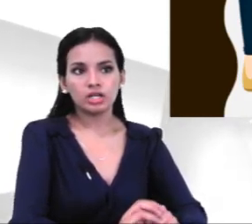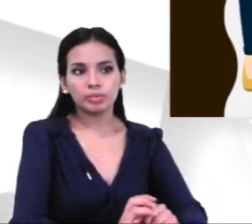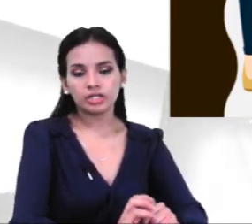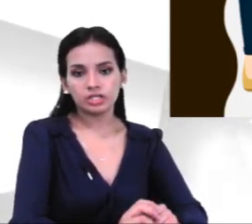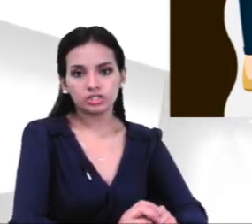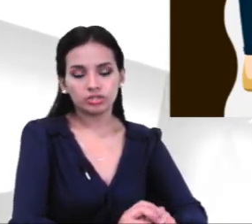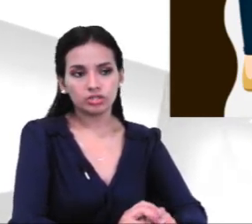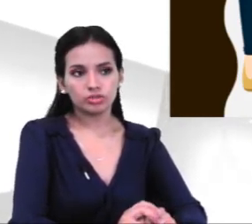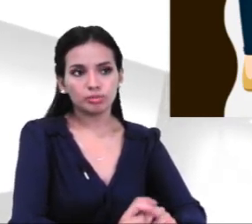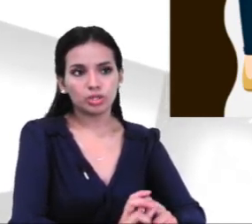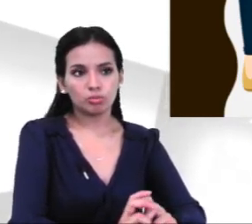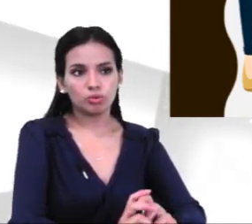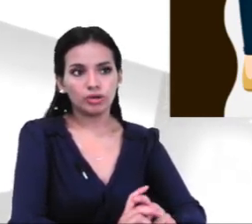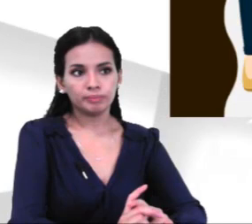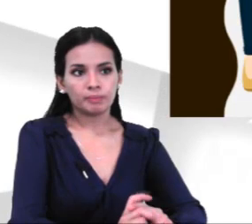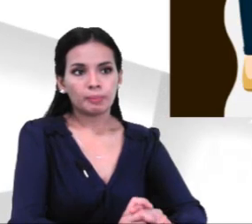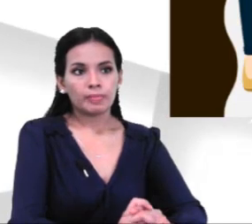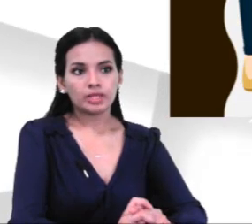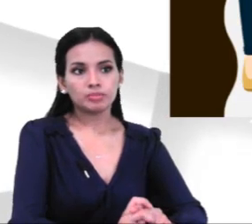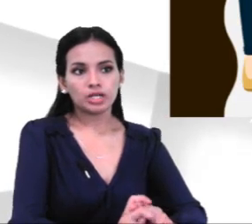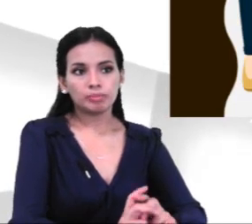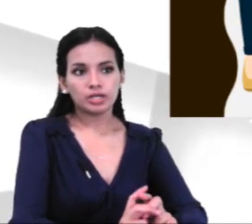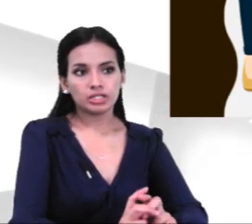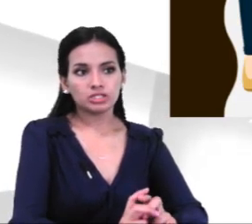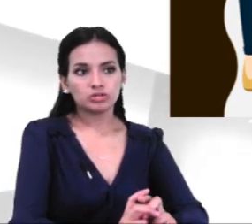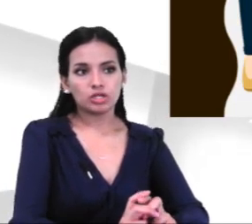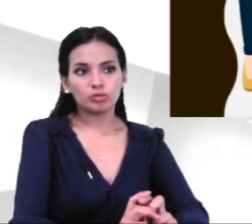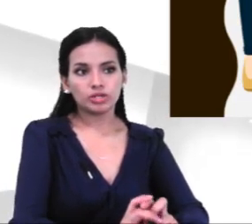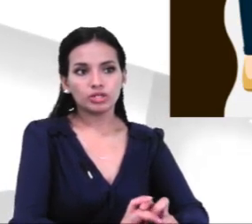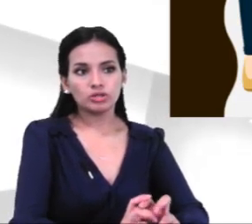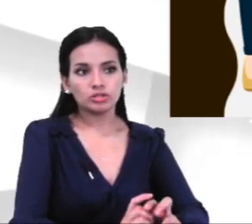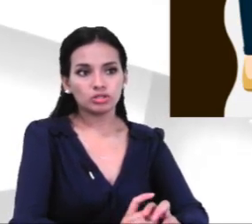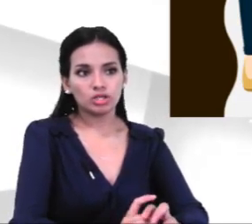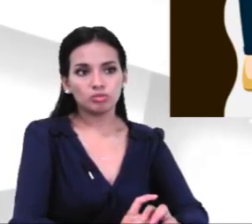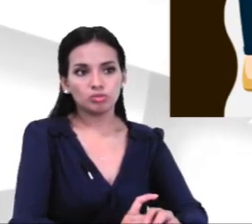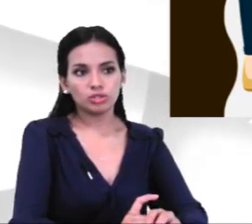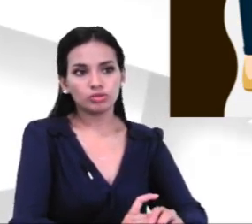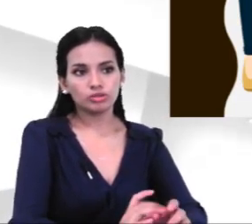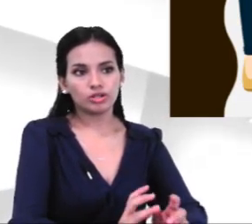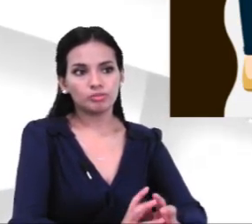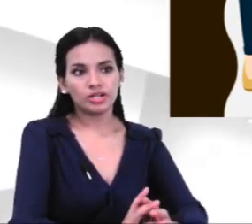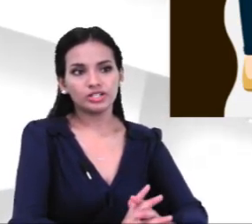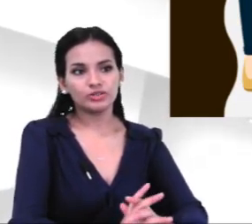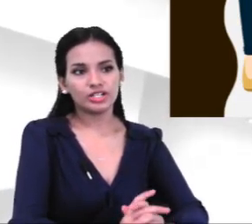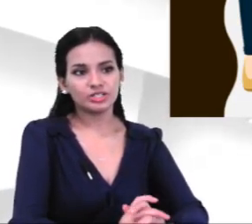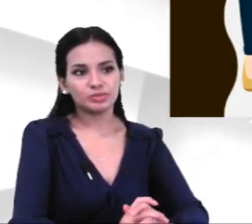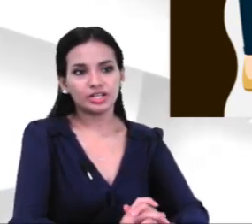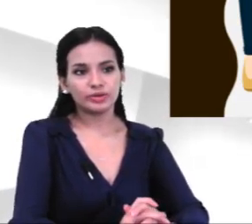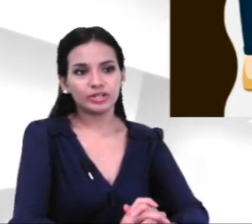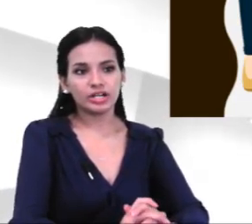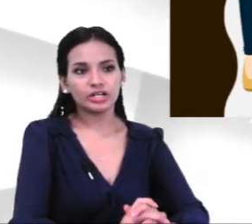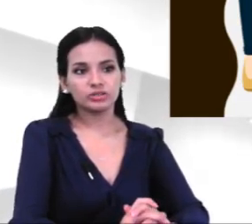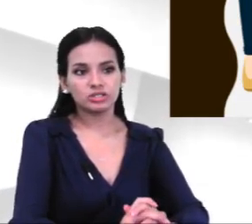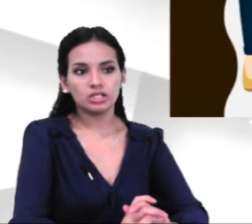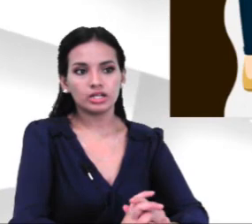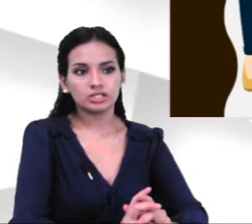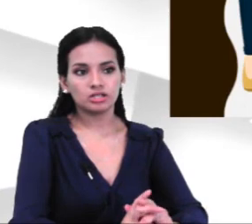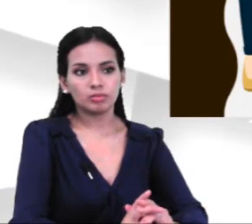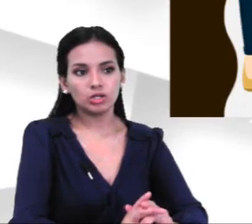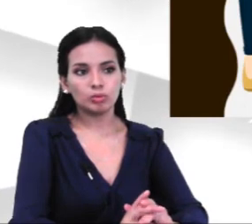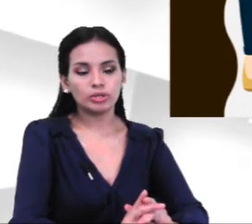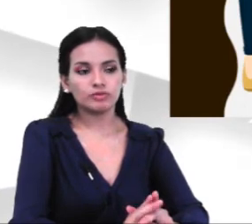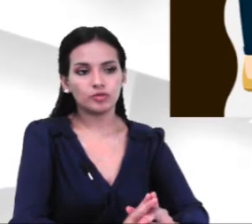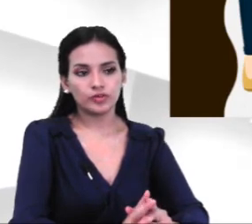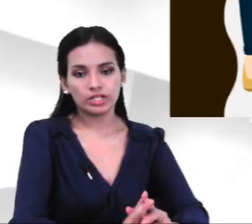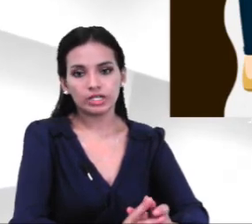el parque nacional cuyamel sumo a también el parque nacional nombre de dios el monumento natural marino de archipiélago de cayos y la